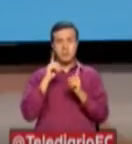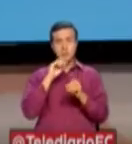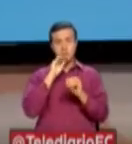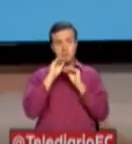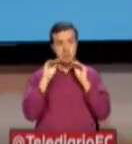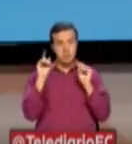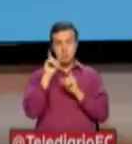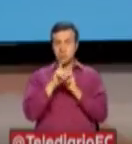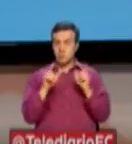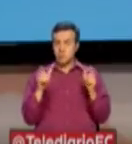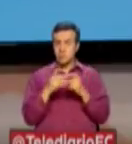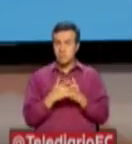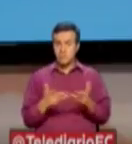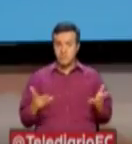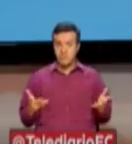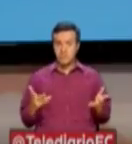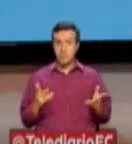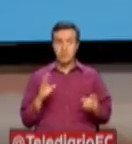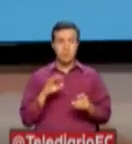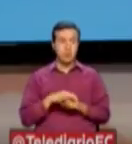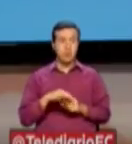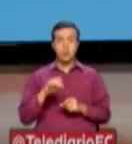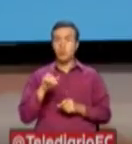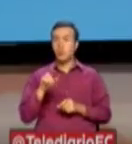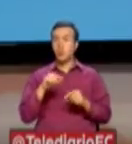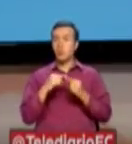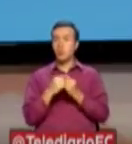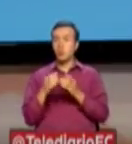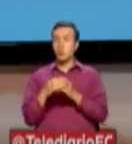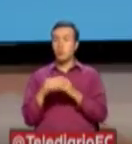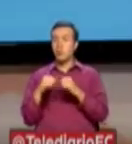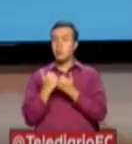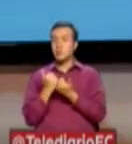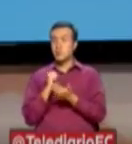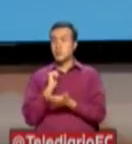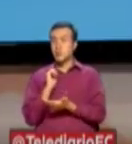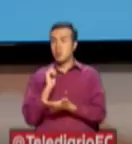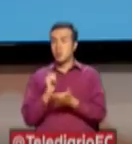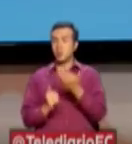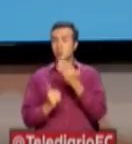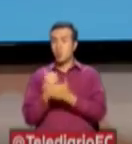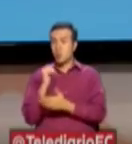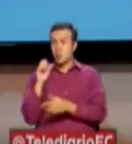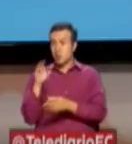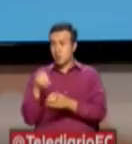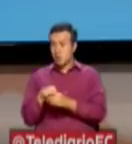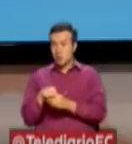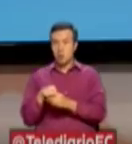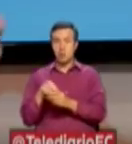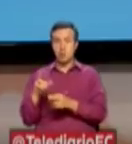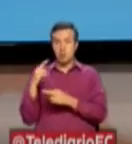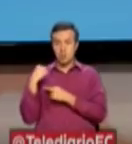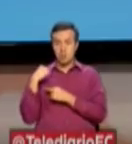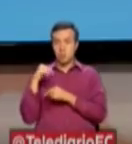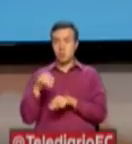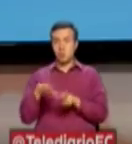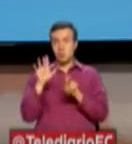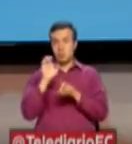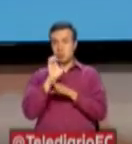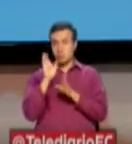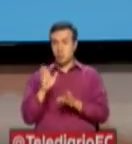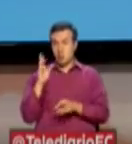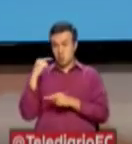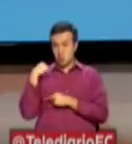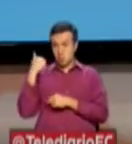repito el ciudadano no salió a las urnas para votar por una mini asamblea constituyente no salió a darle plenos poderes a un grupo de siete ecuatorianos